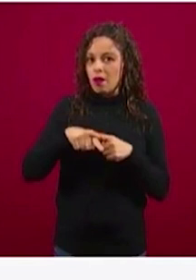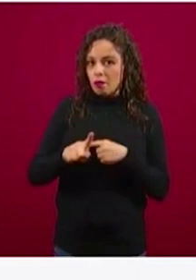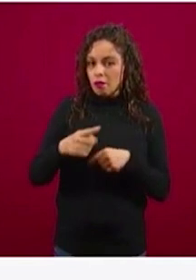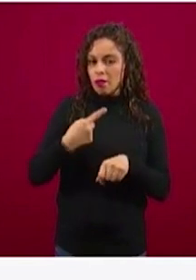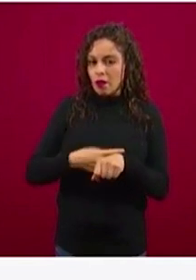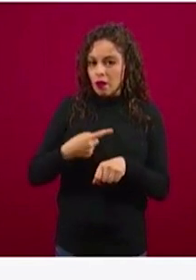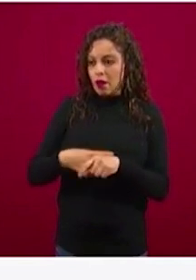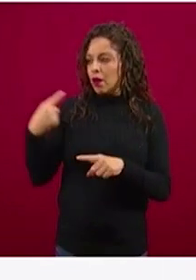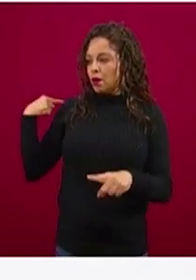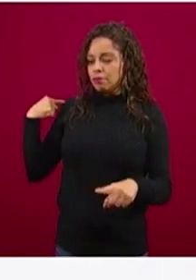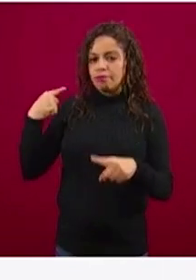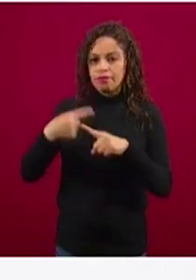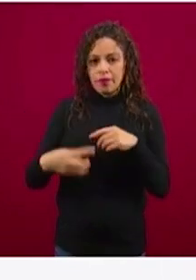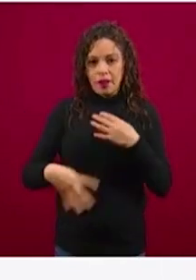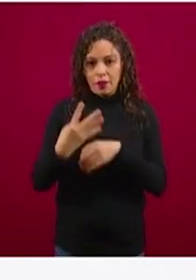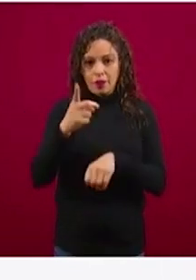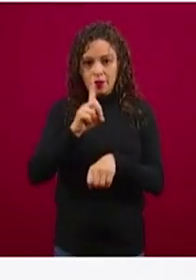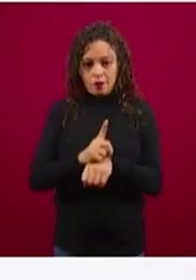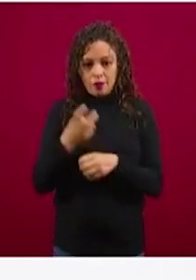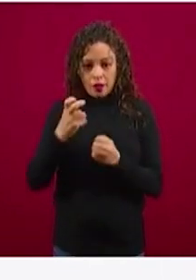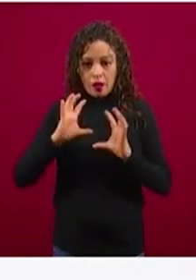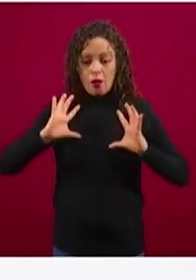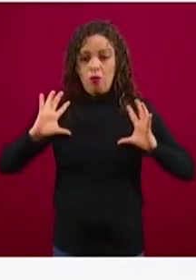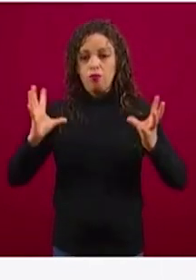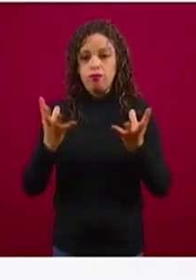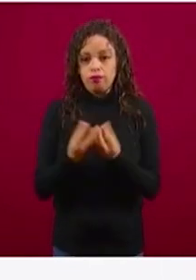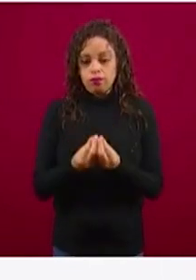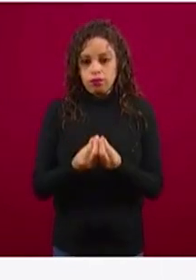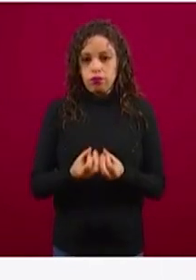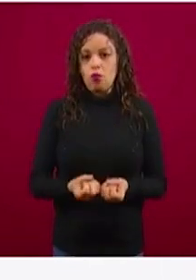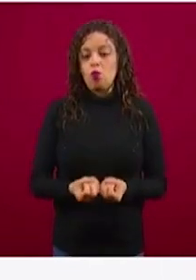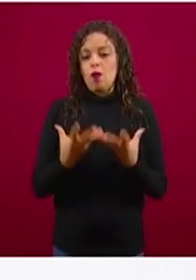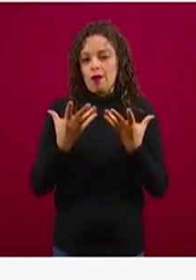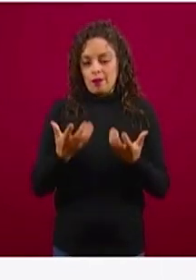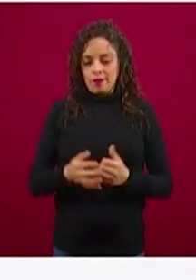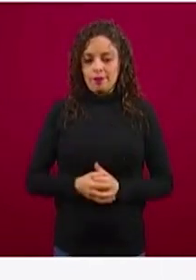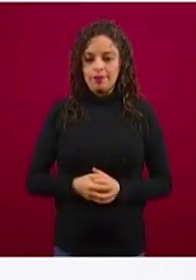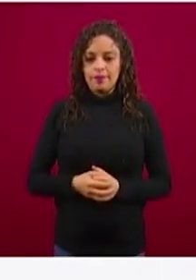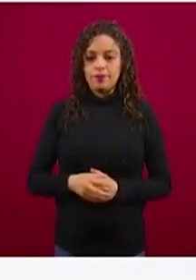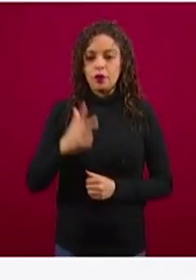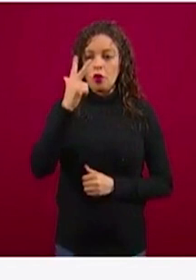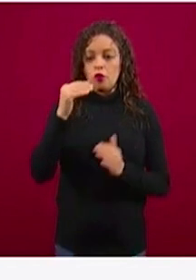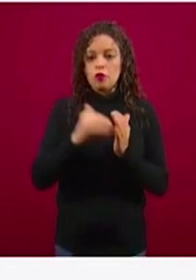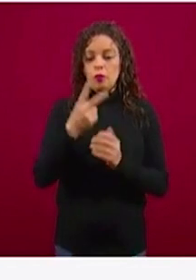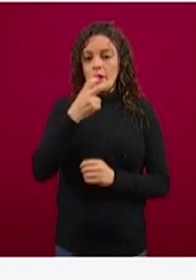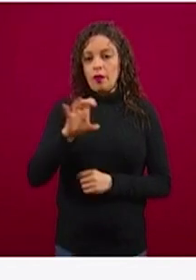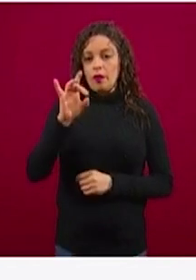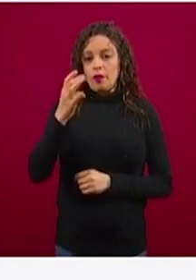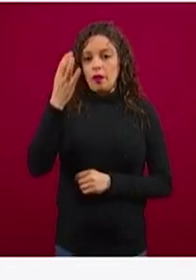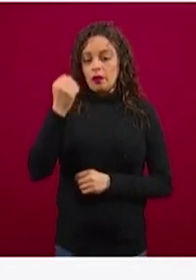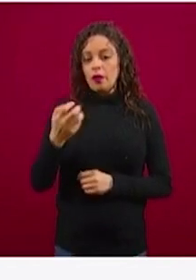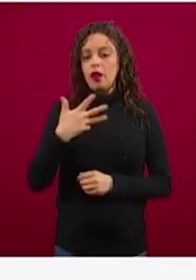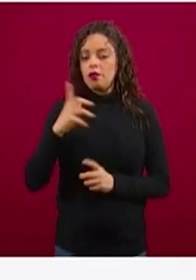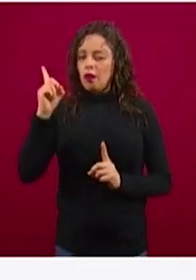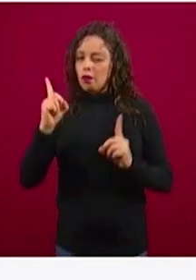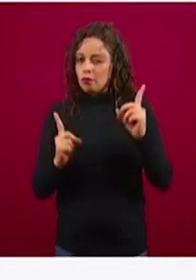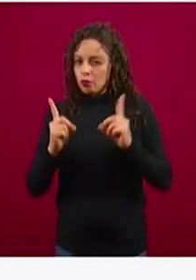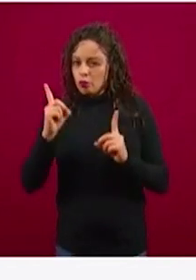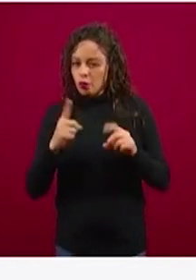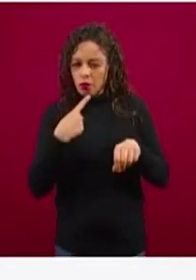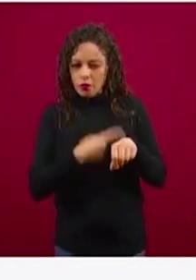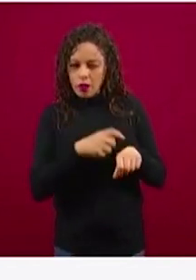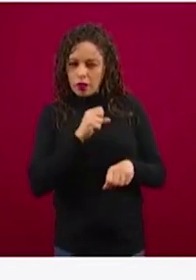parte de toda esta carga acumulada de casos se tienen todavía 8.239 casos sospechosos se